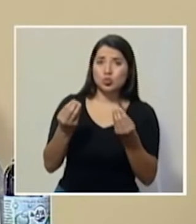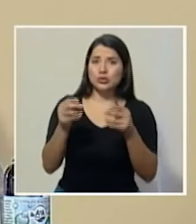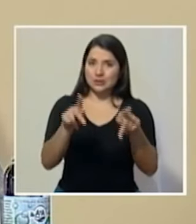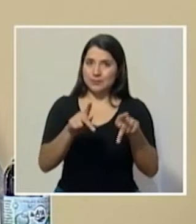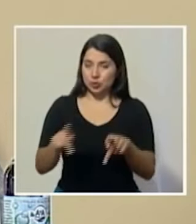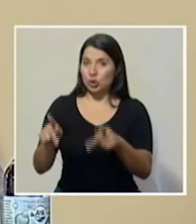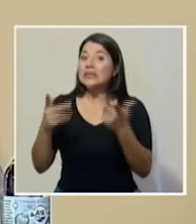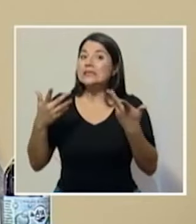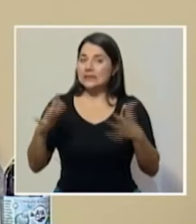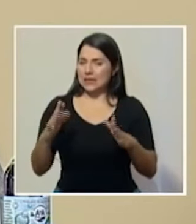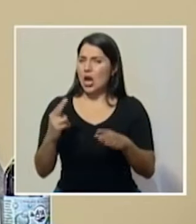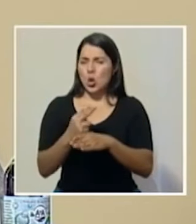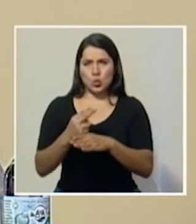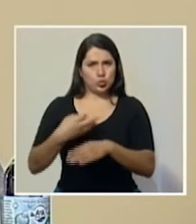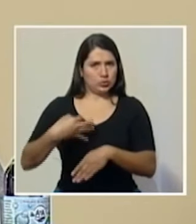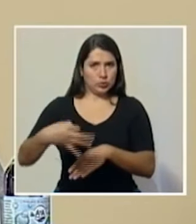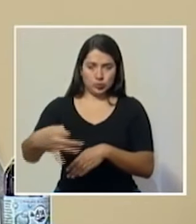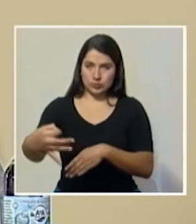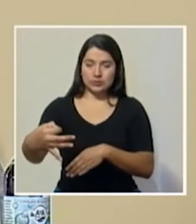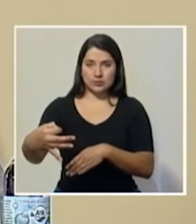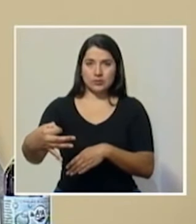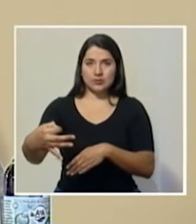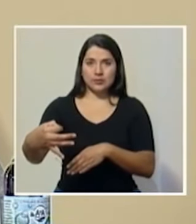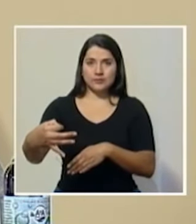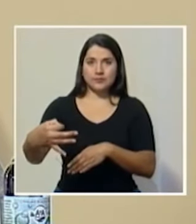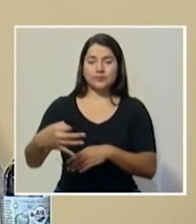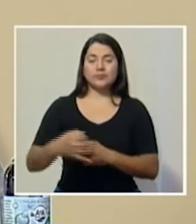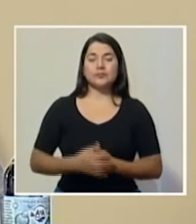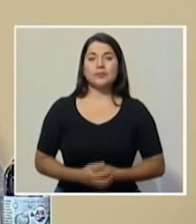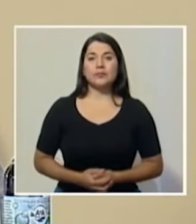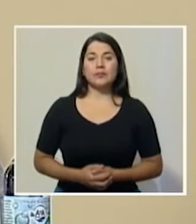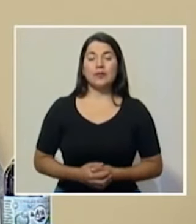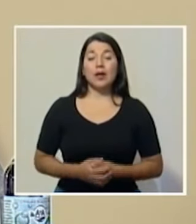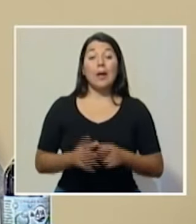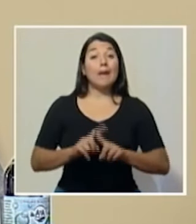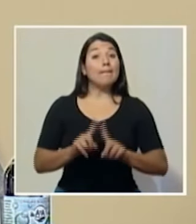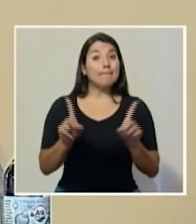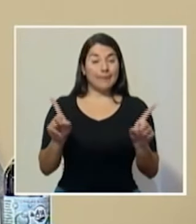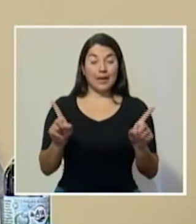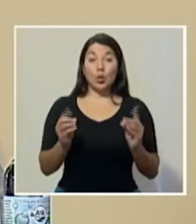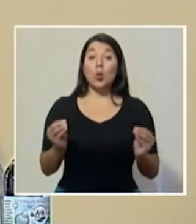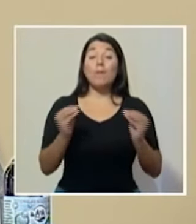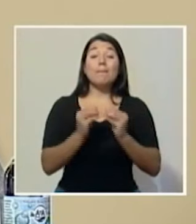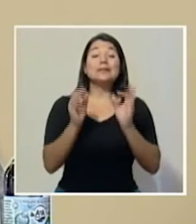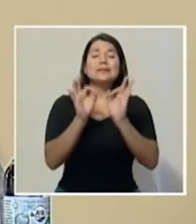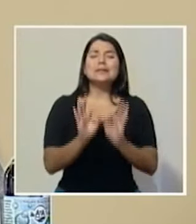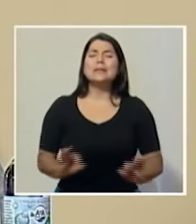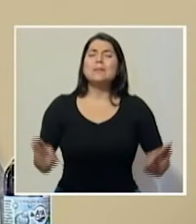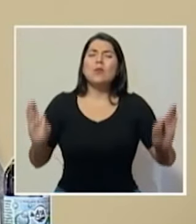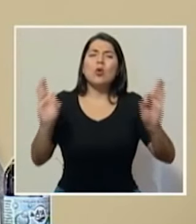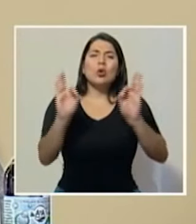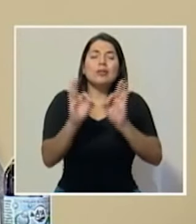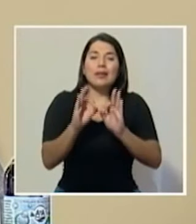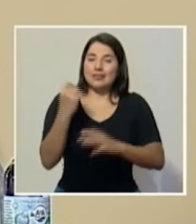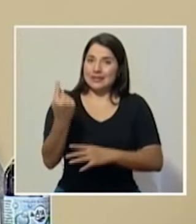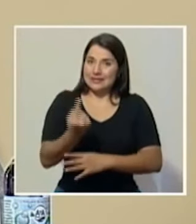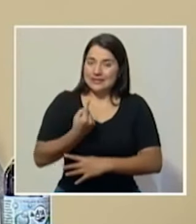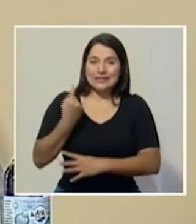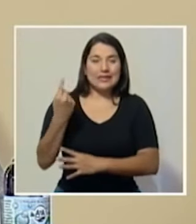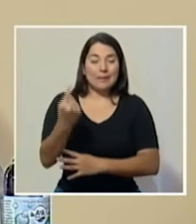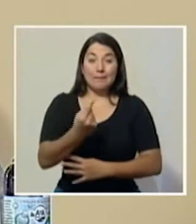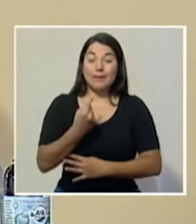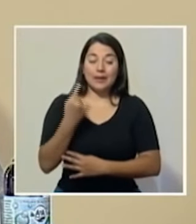ha estado usándolas de forma continua, o constante más bien, pero lo más importante acá es que siempre